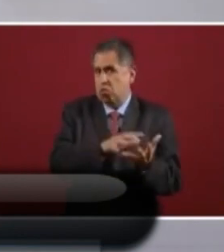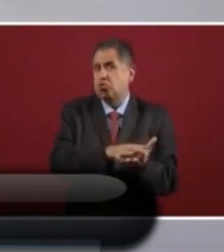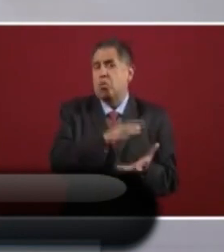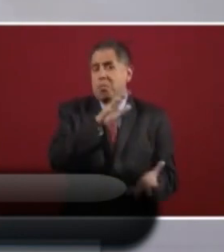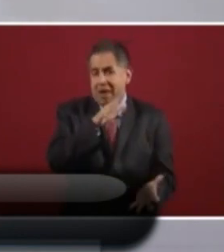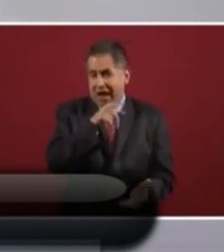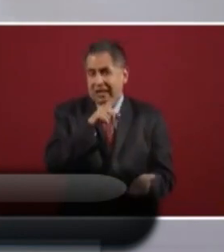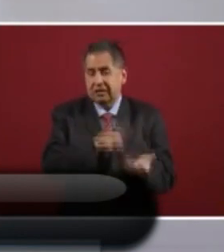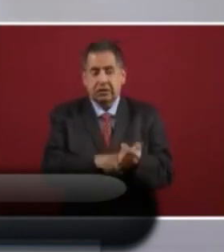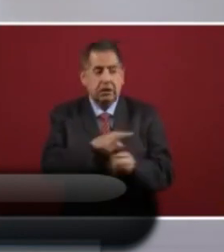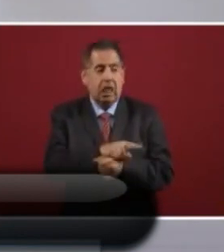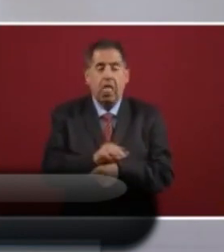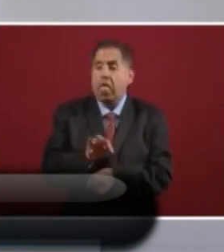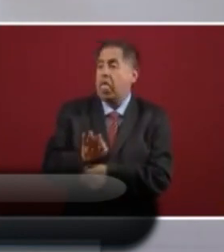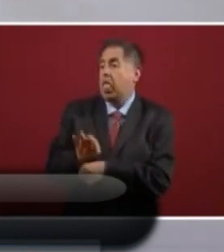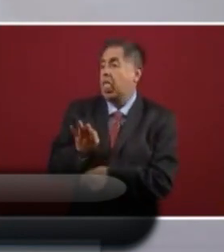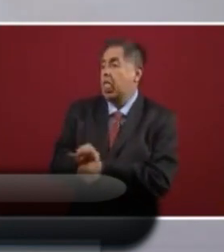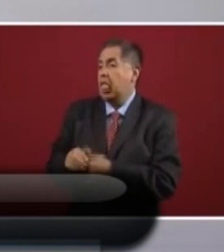lo que ha tapado,